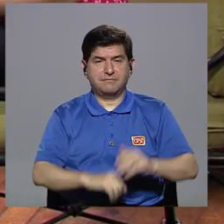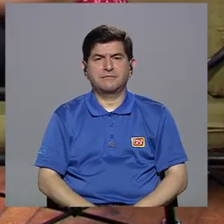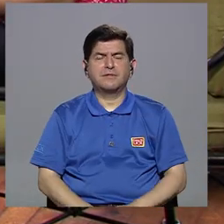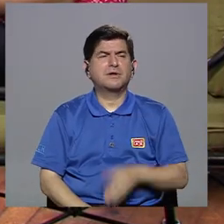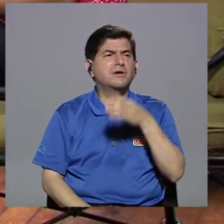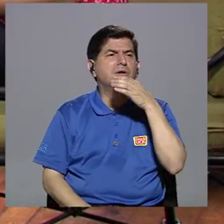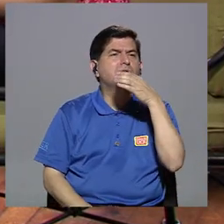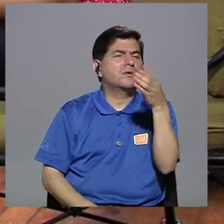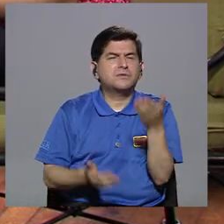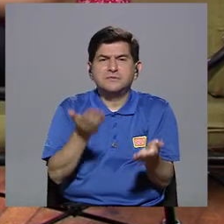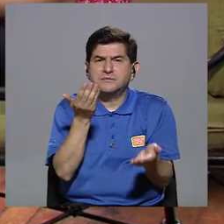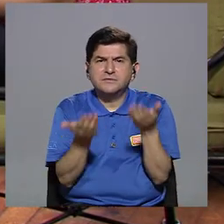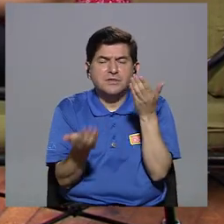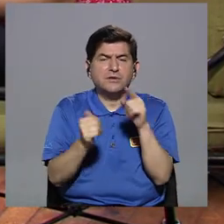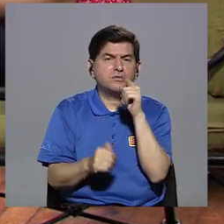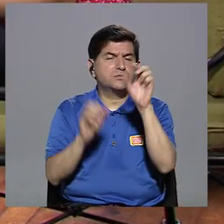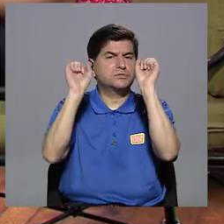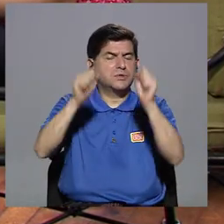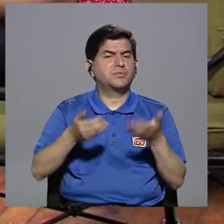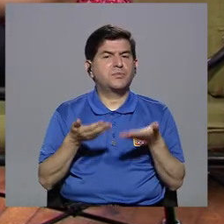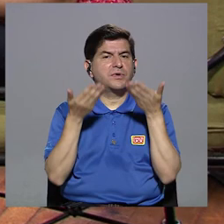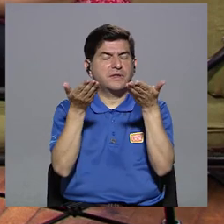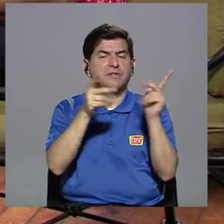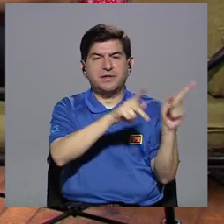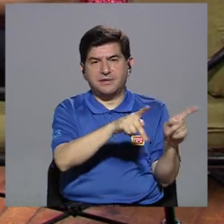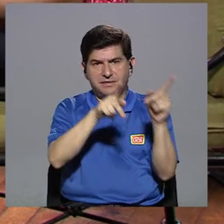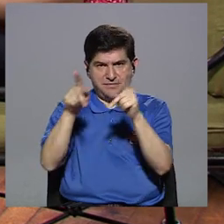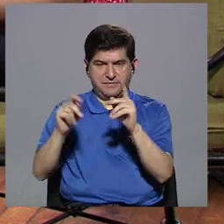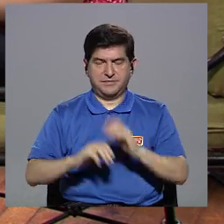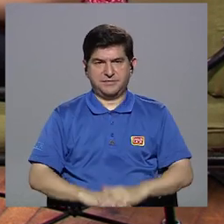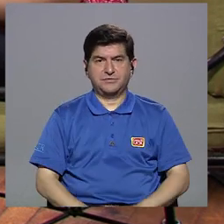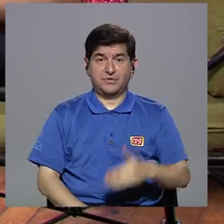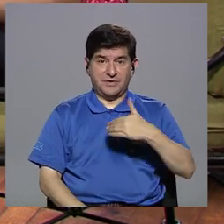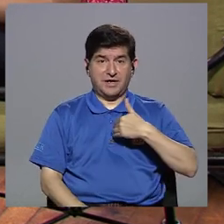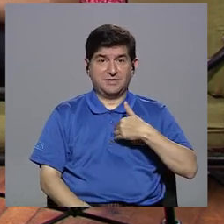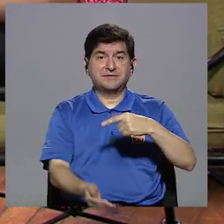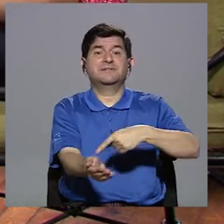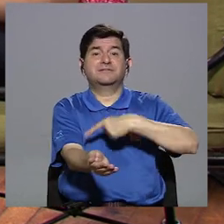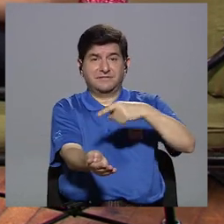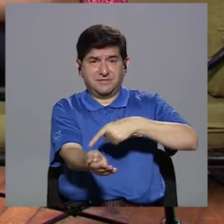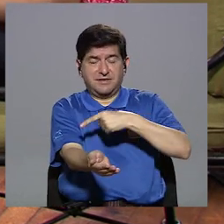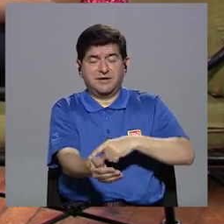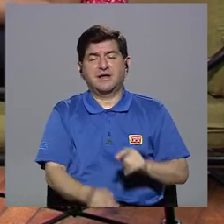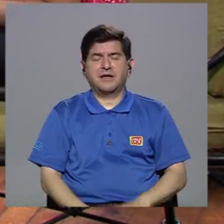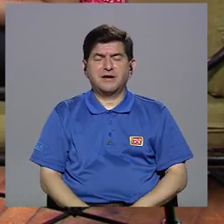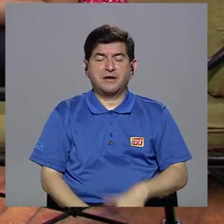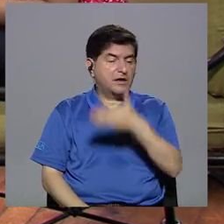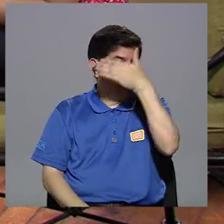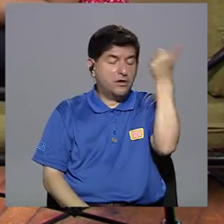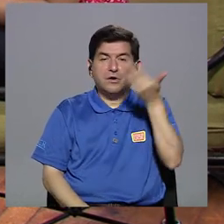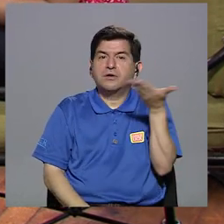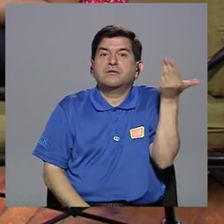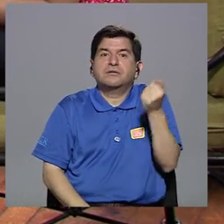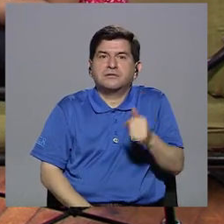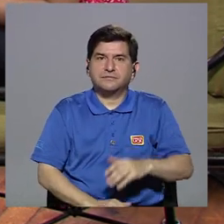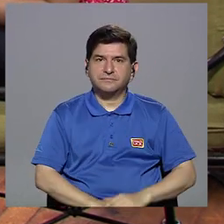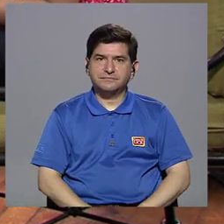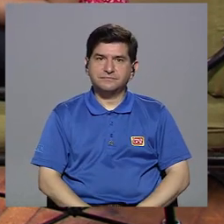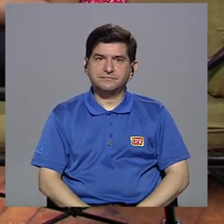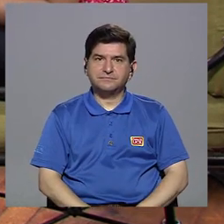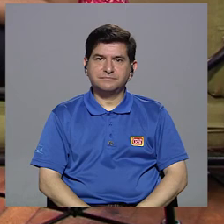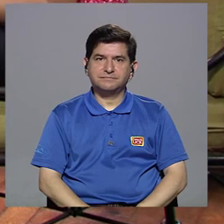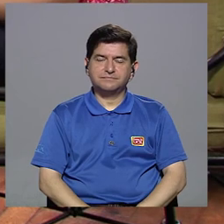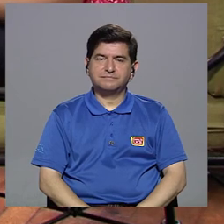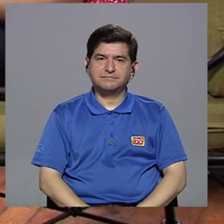algunas recomendaciones que usted le pueda dar digamos a las personas que tienen diabetes que no se les puede olvidar bueno